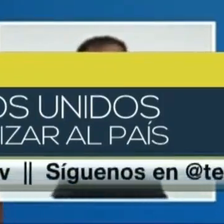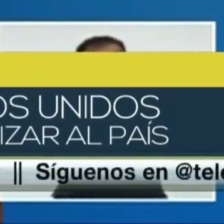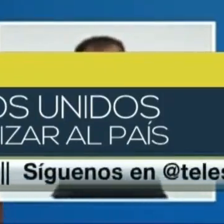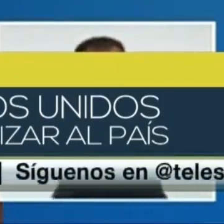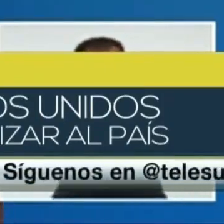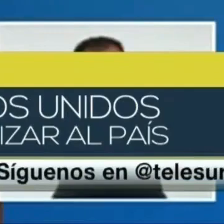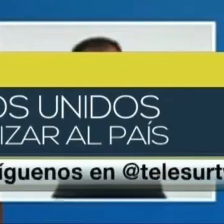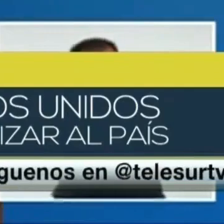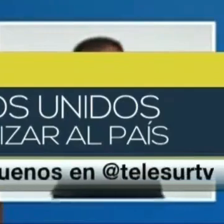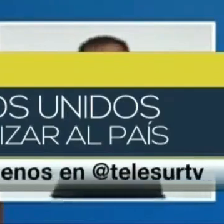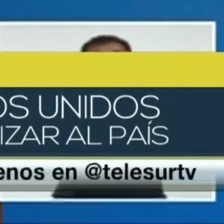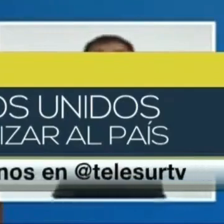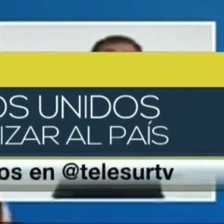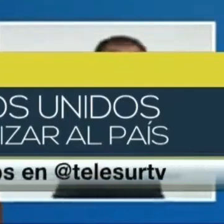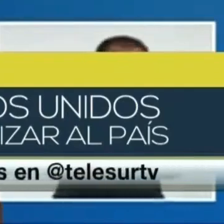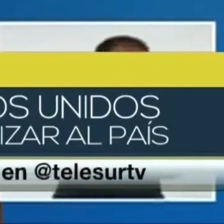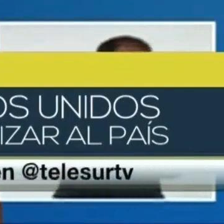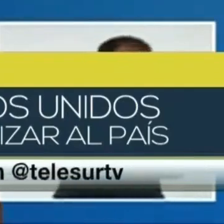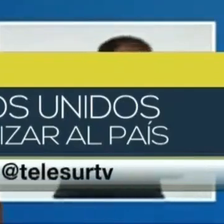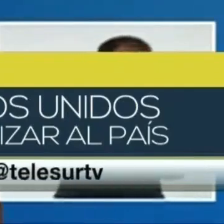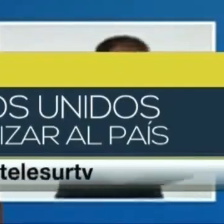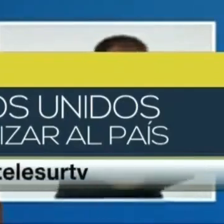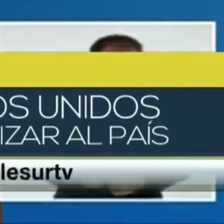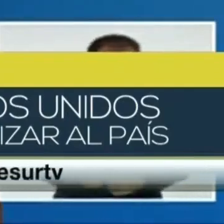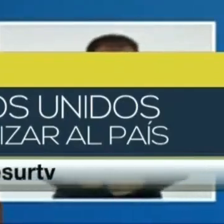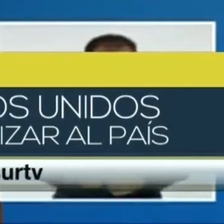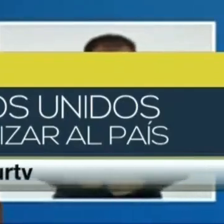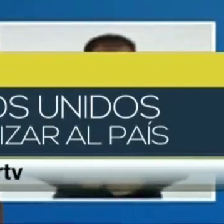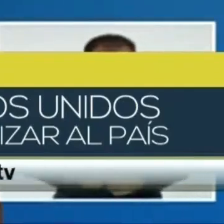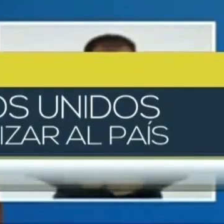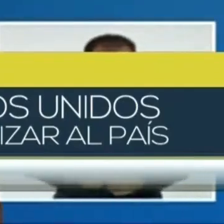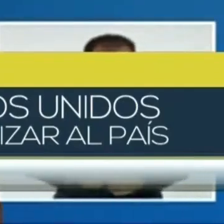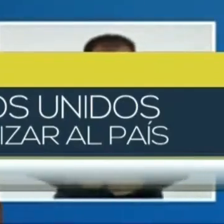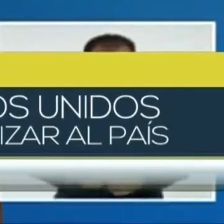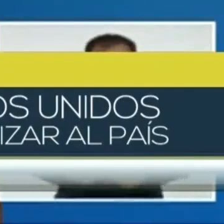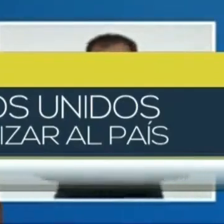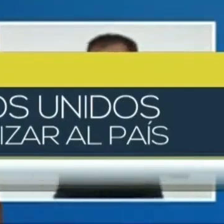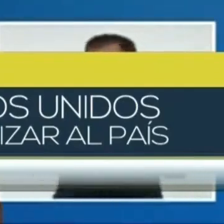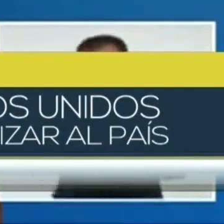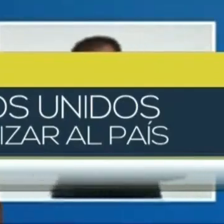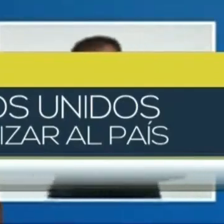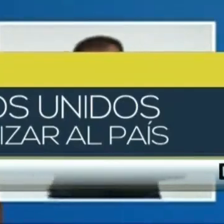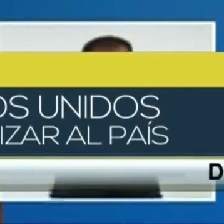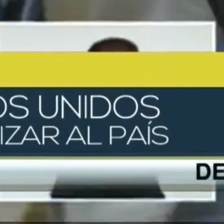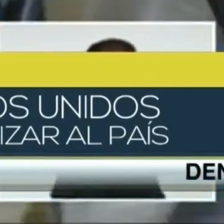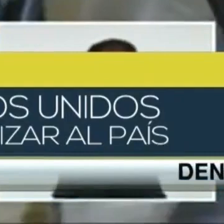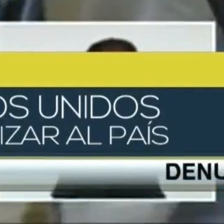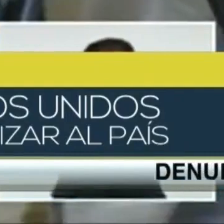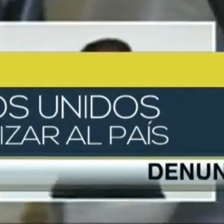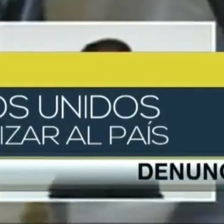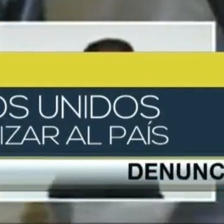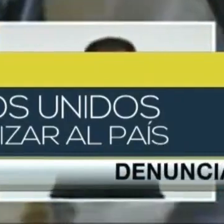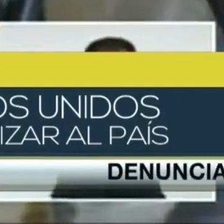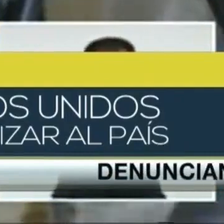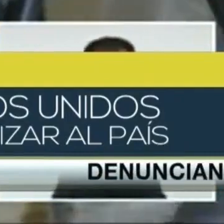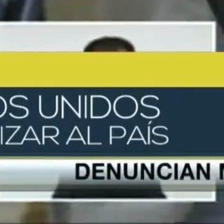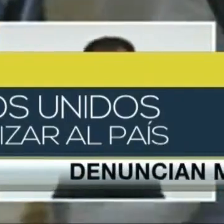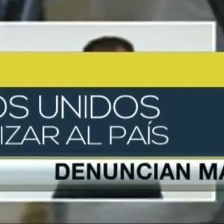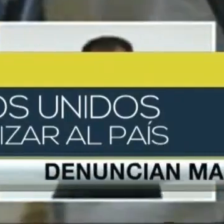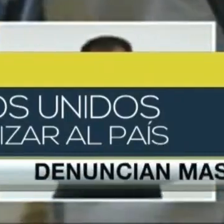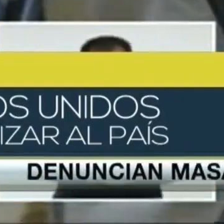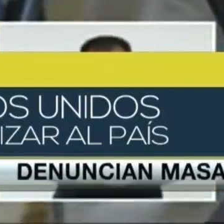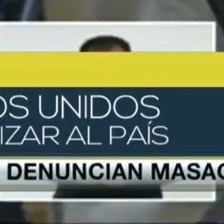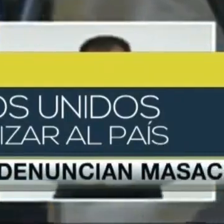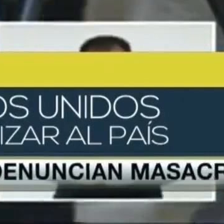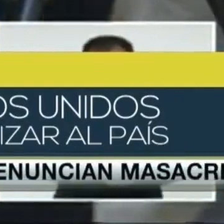grosera violación del derecho internacional, porque el gobierno de los Estados Unidos debería impedirlo